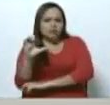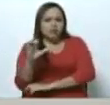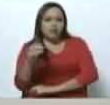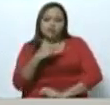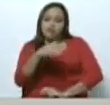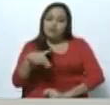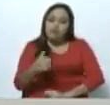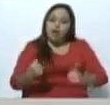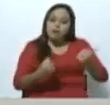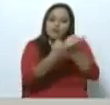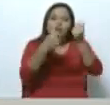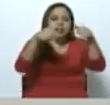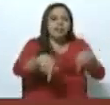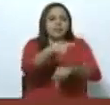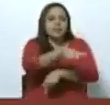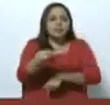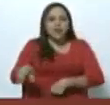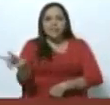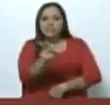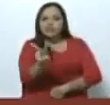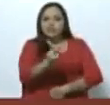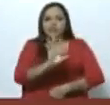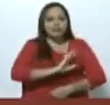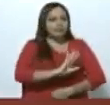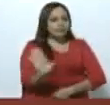venezolanos y de las venezolanas.